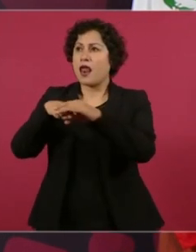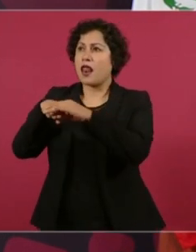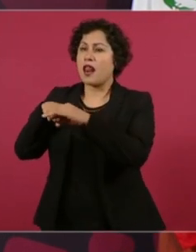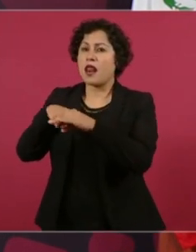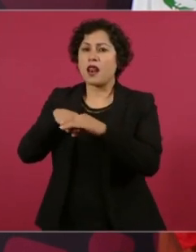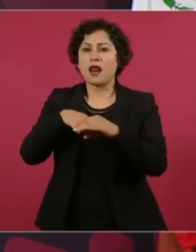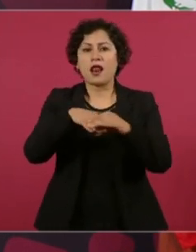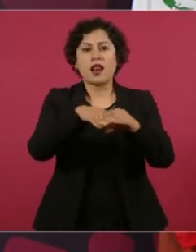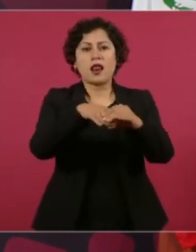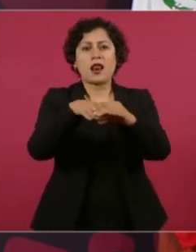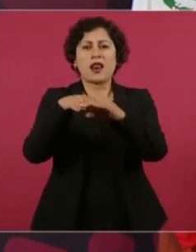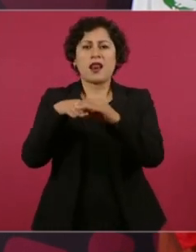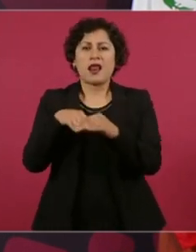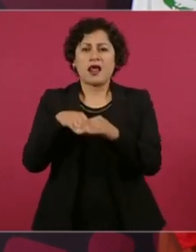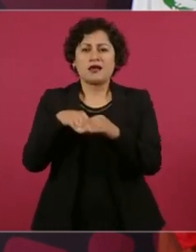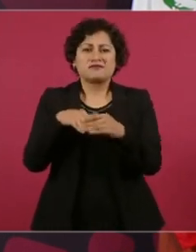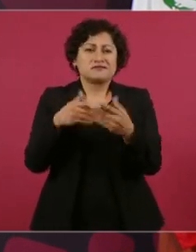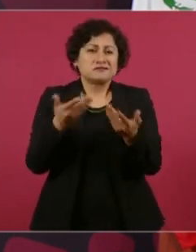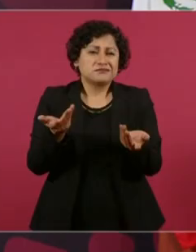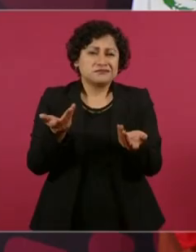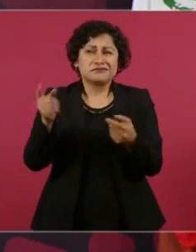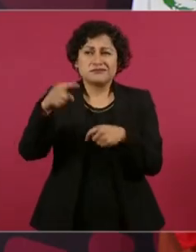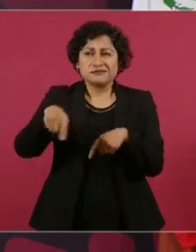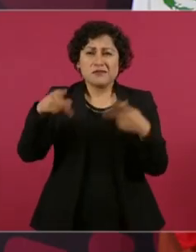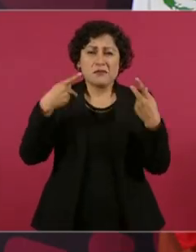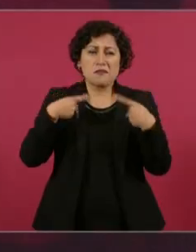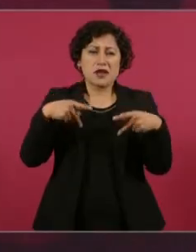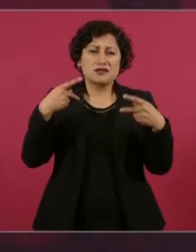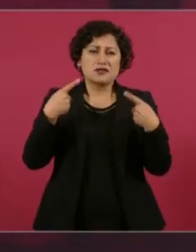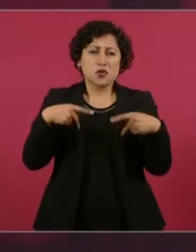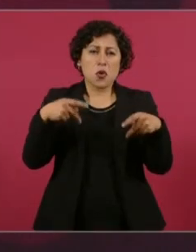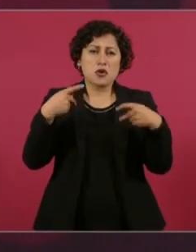pues está arriba, como siempre, pero no tienen